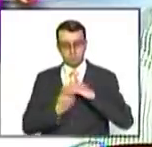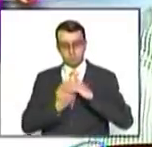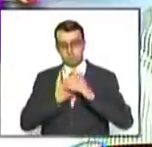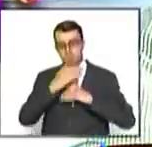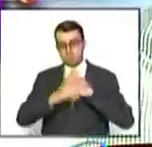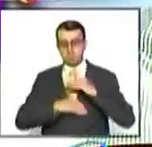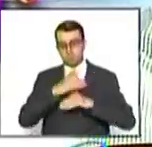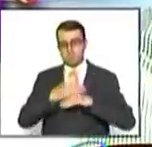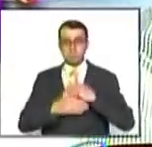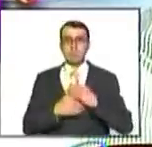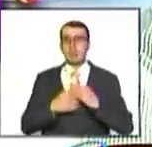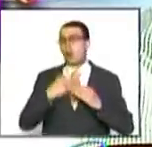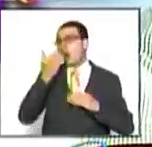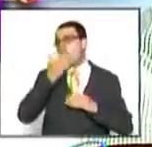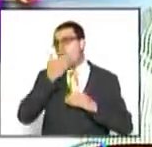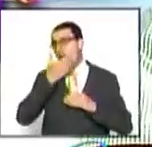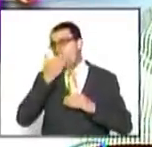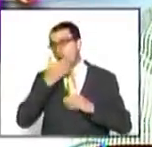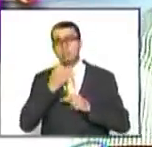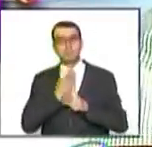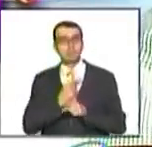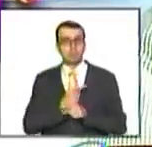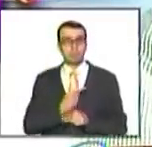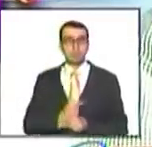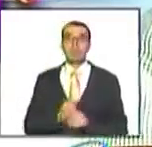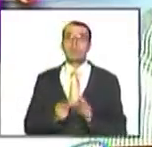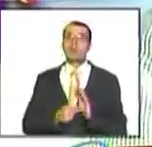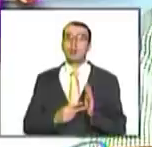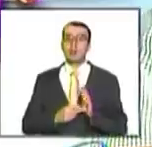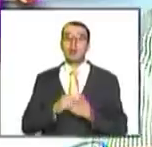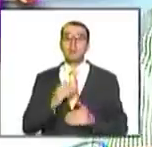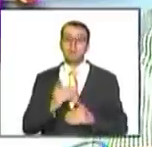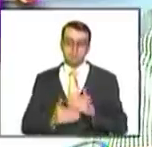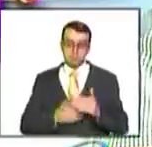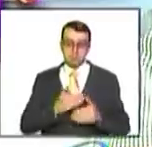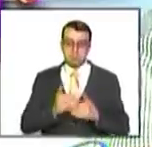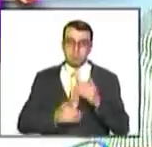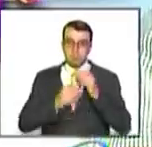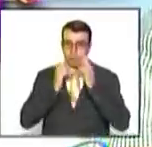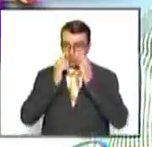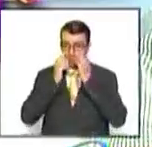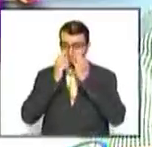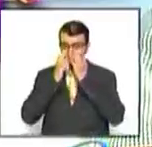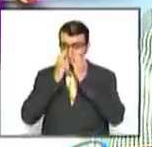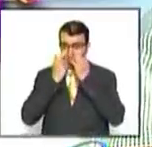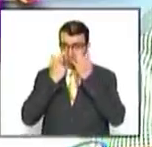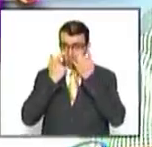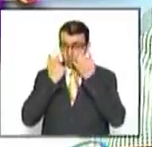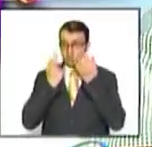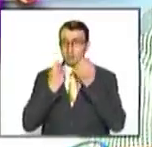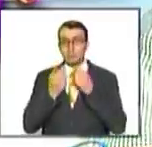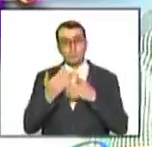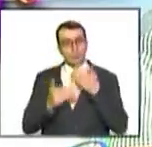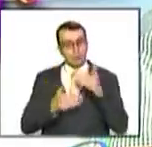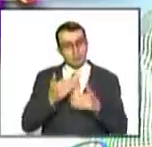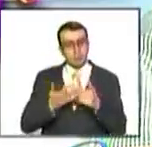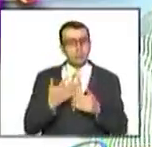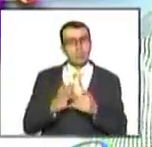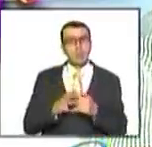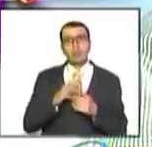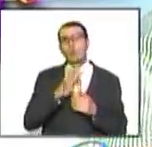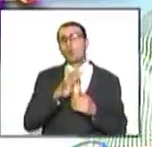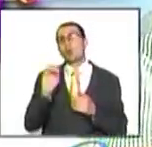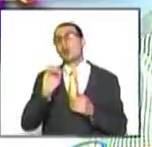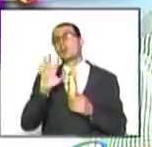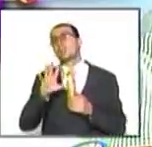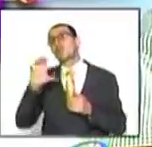osmótico. Entonces es un proceso que tarda, es una terapia que se demora entre 40 y 50